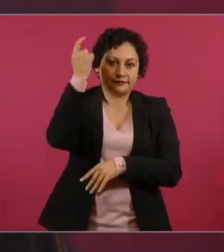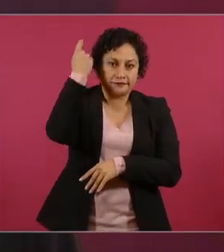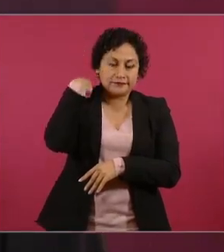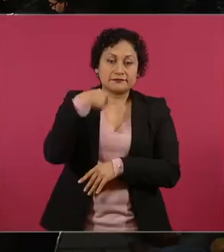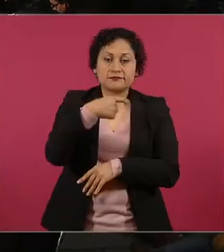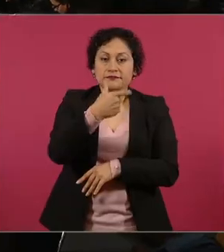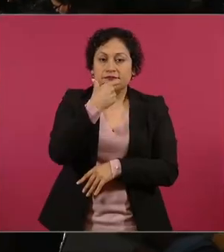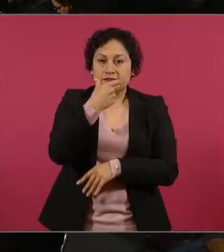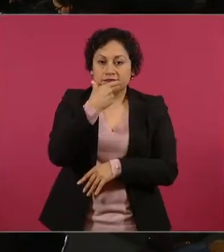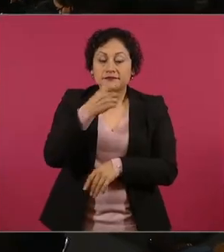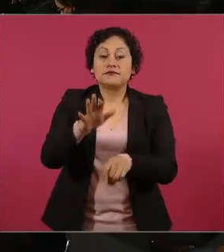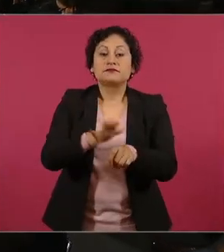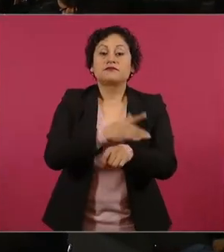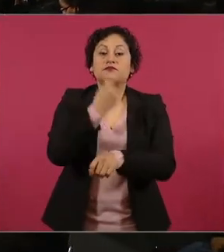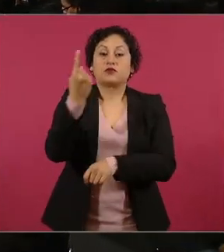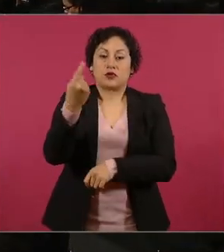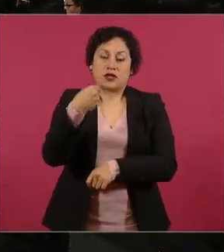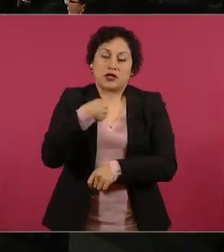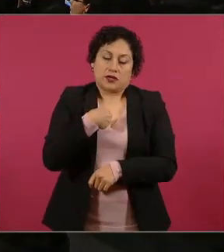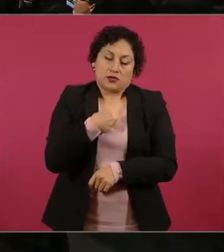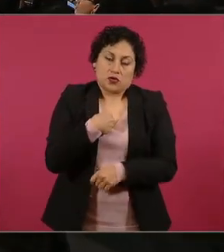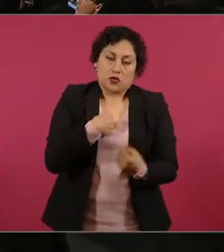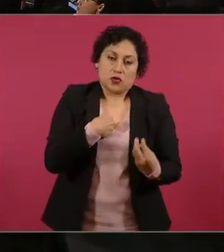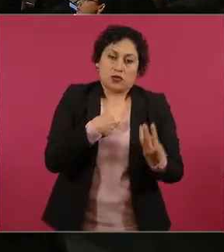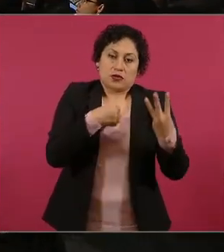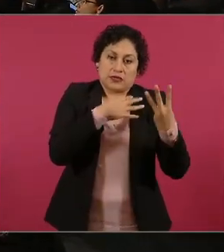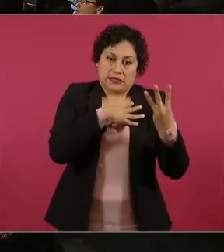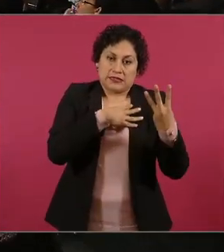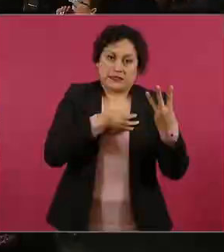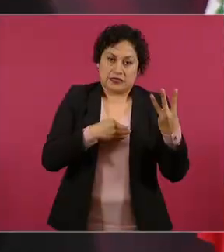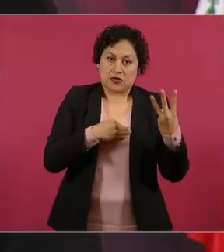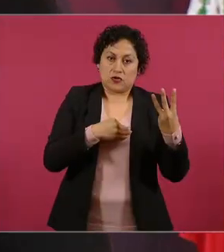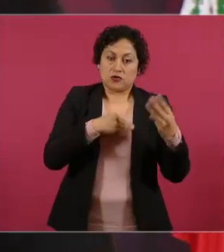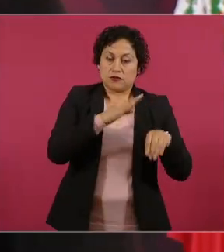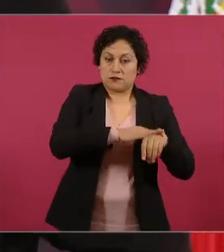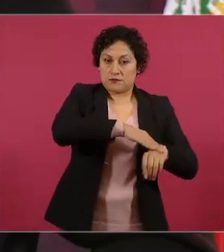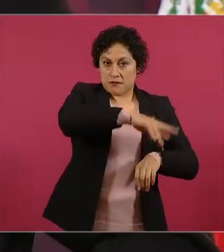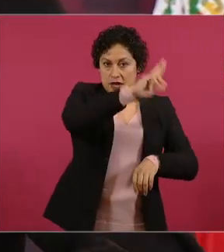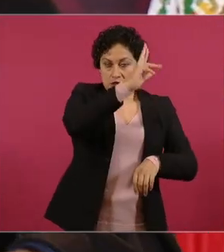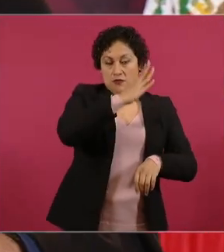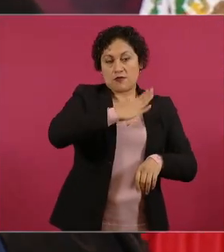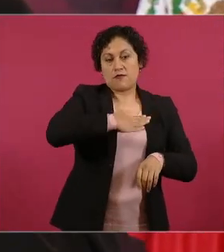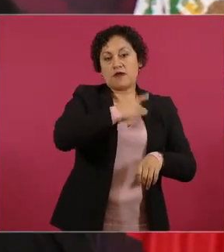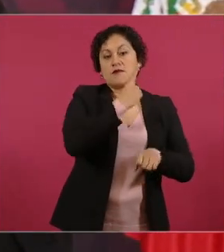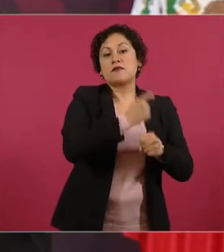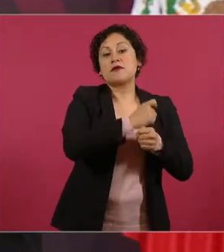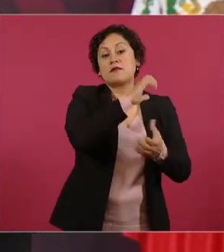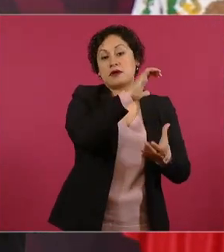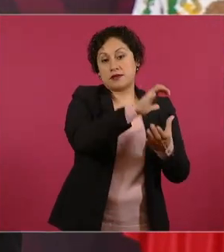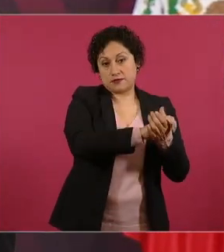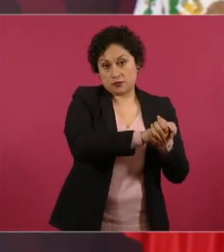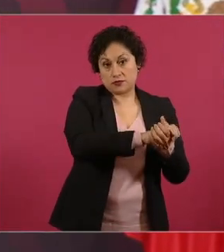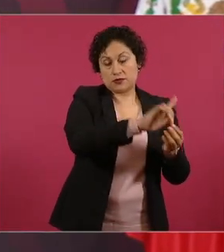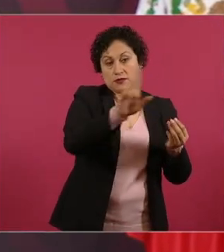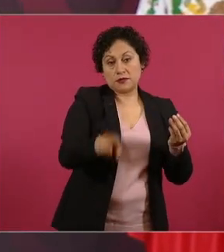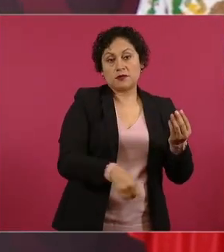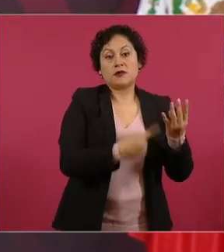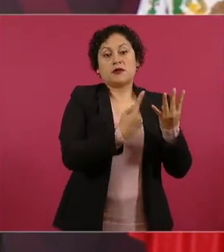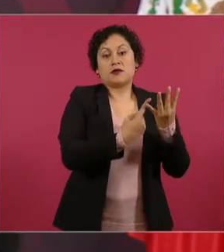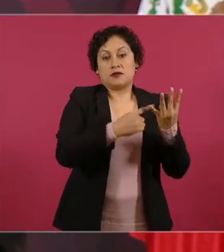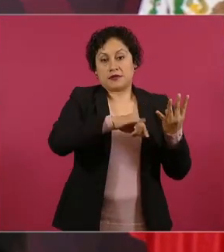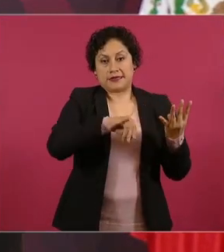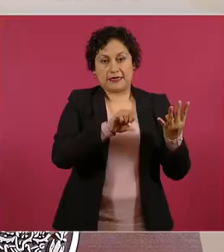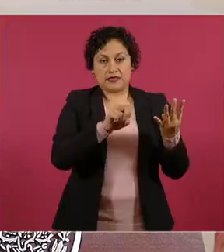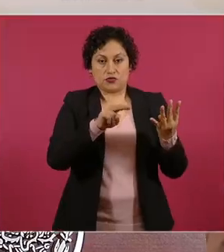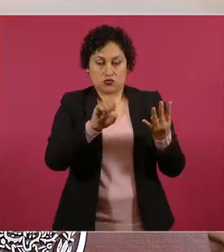yo tengo tres hijos mayores de mi primera esposa y Jesús, y de los tres grandes,